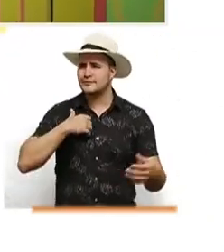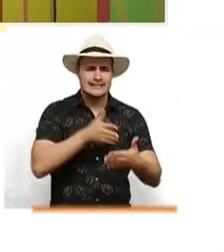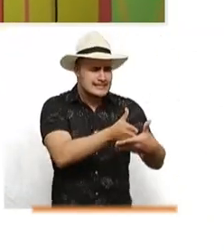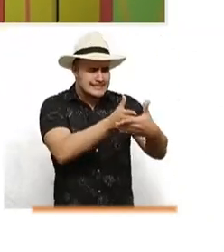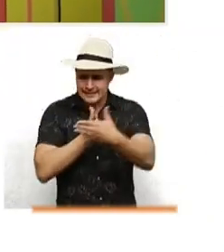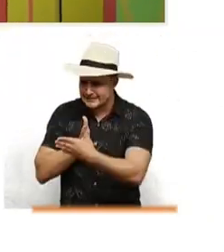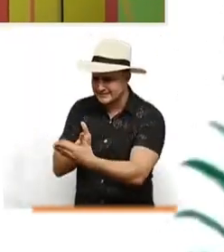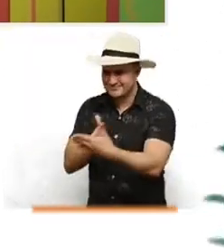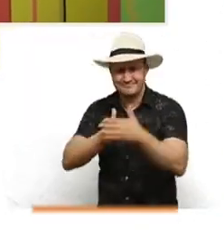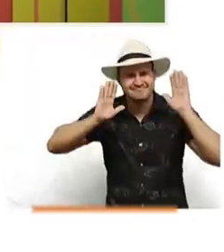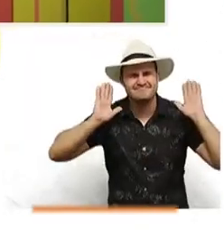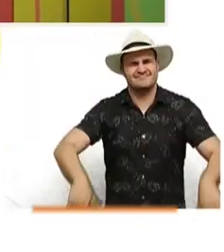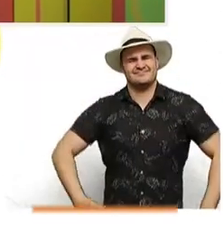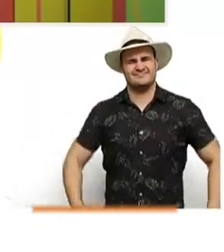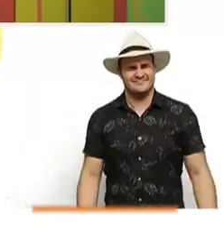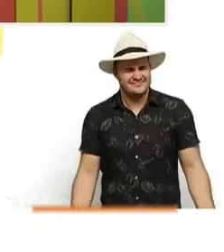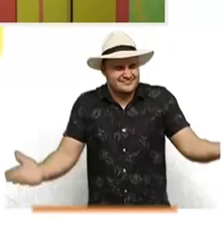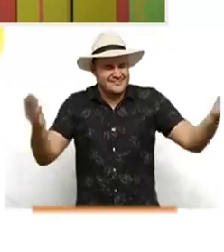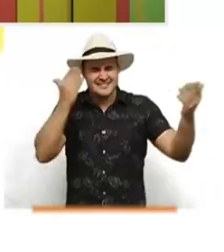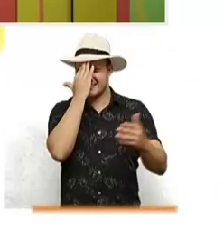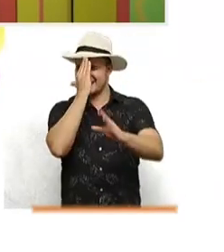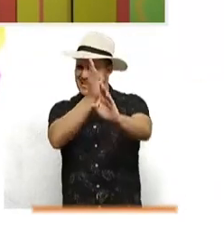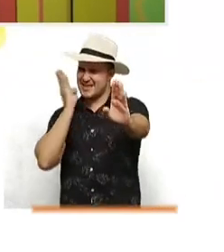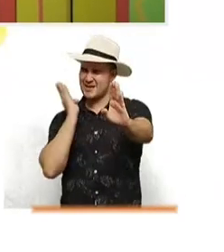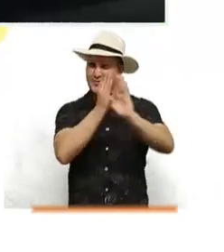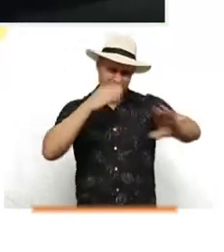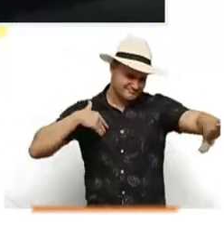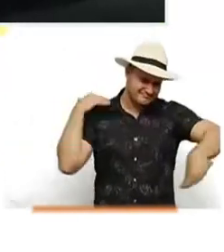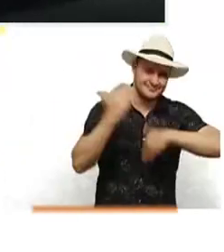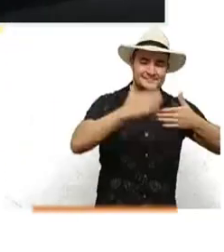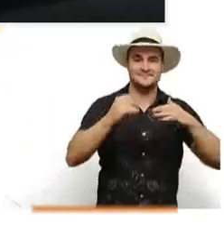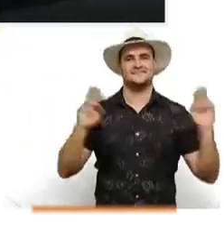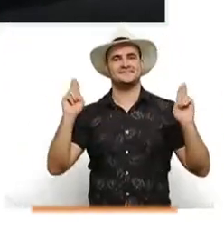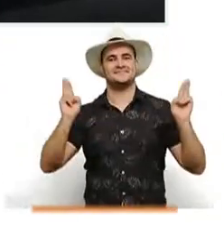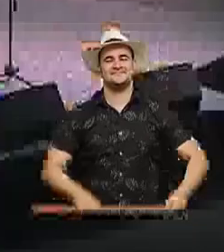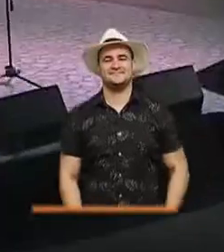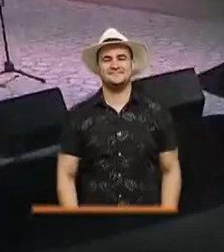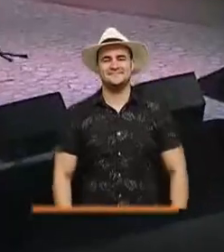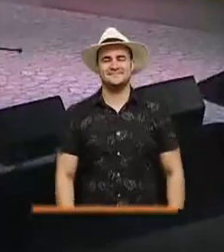no importa si sabes a dónde ir.